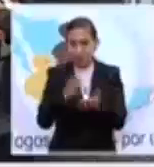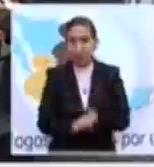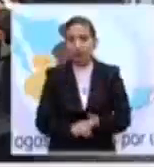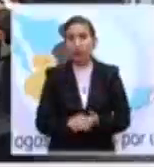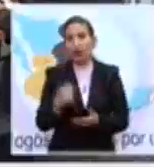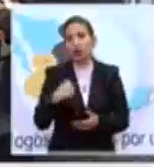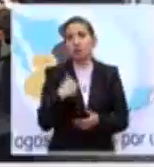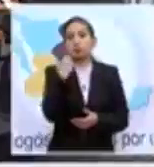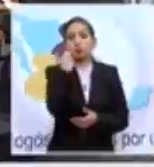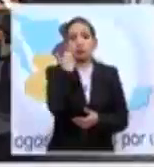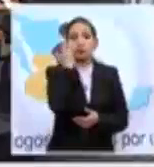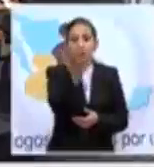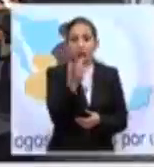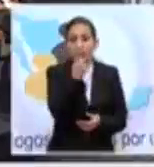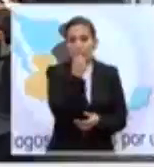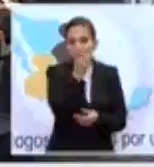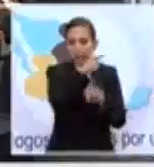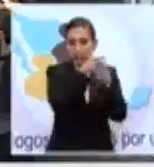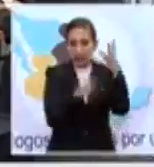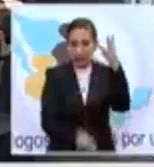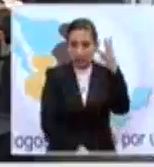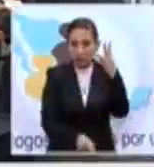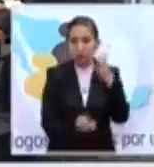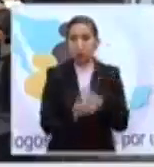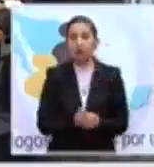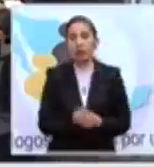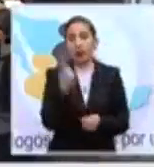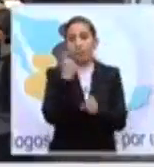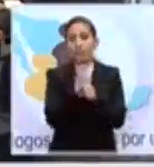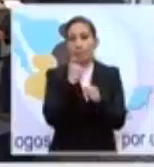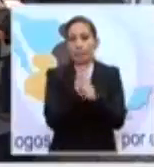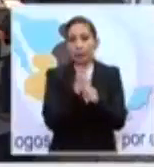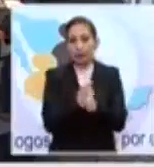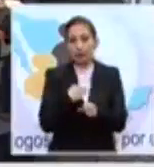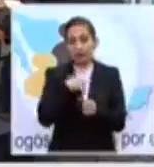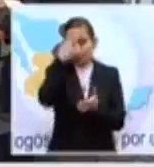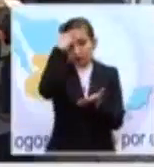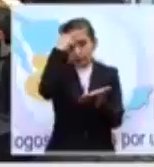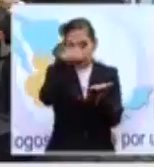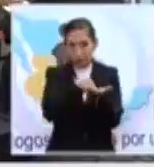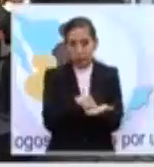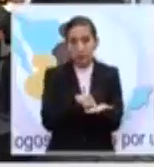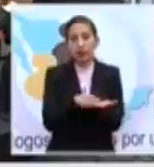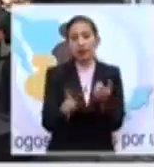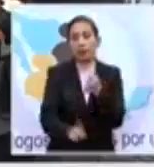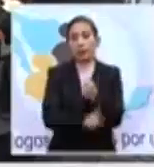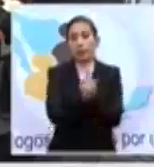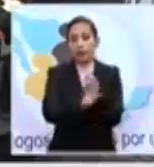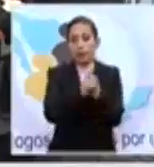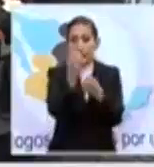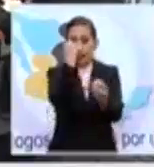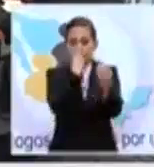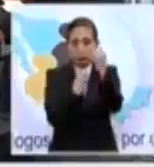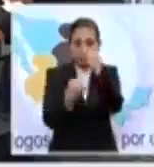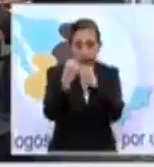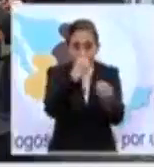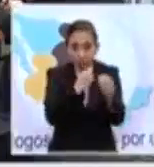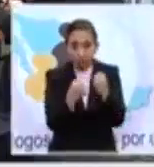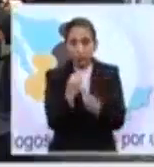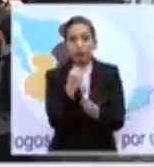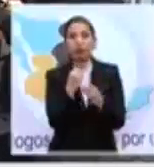yo quisiera mencionar 3 puntos. En primer lugar, creo que el problema de la alimentación tiene